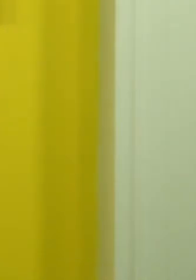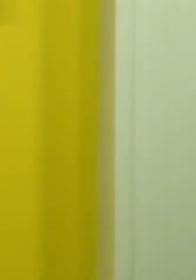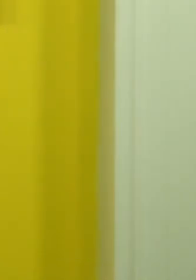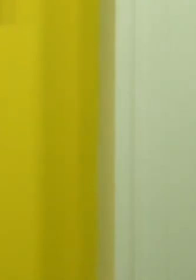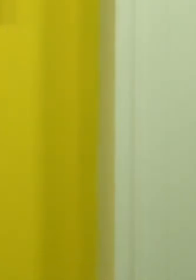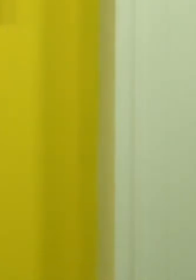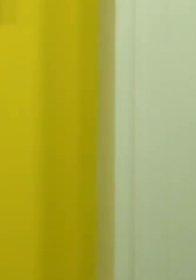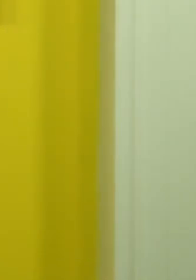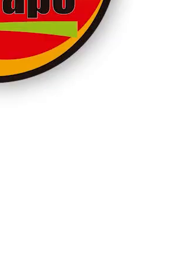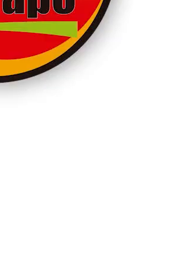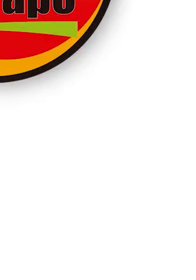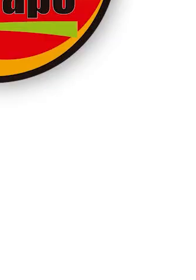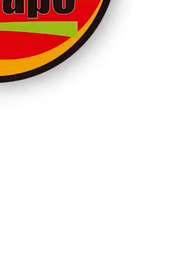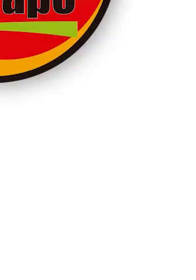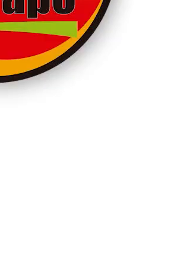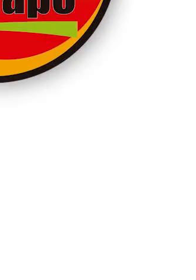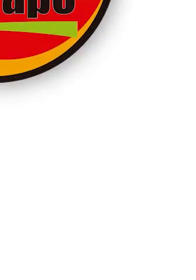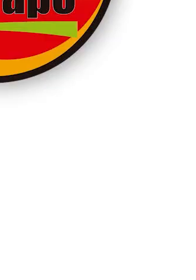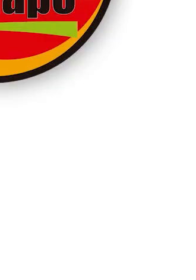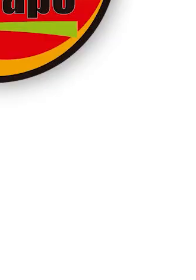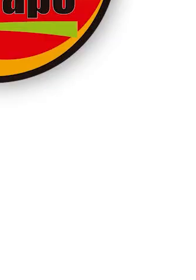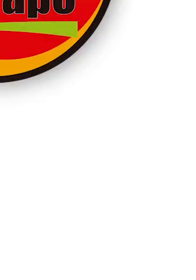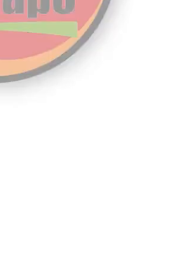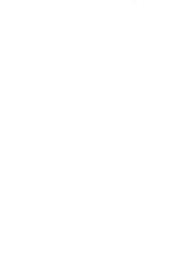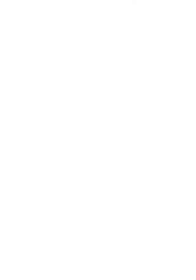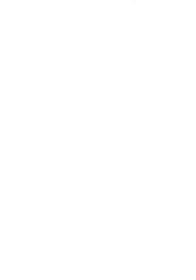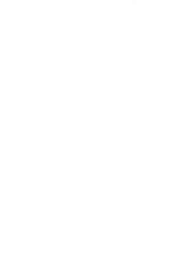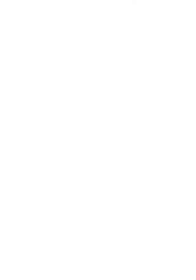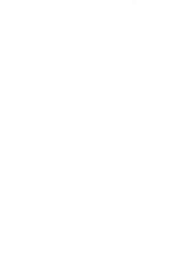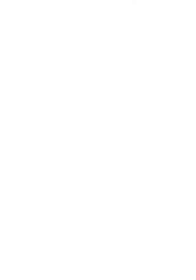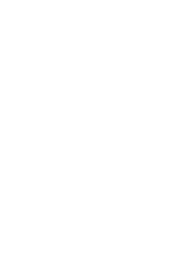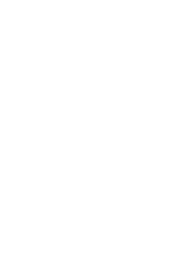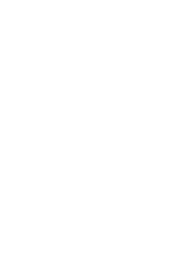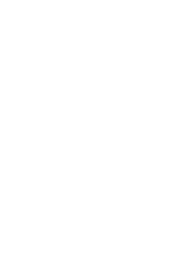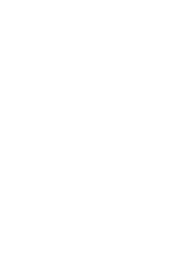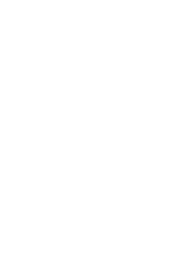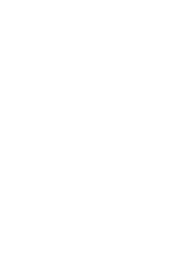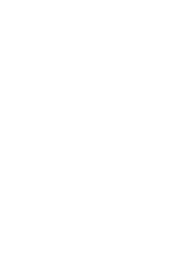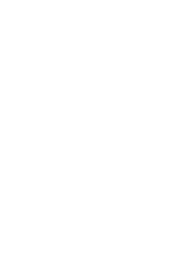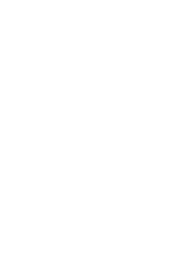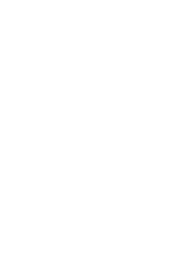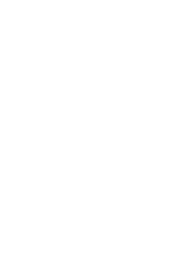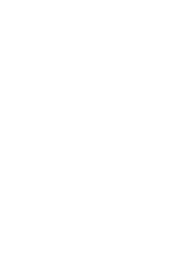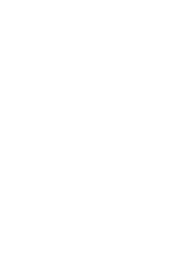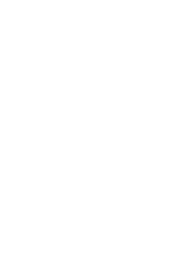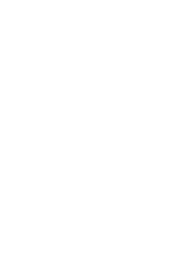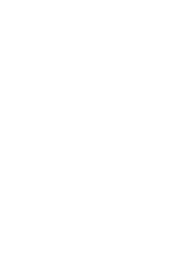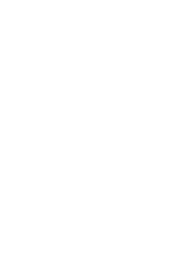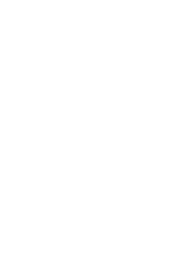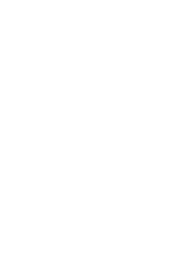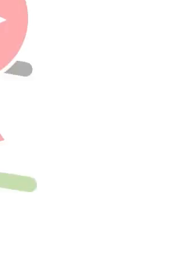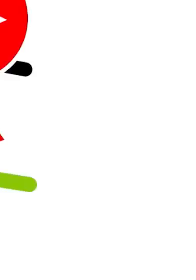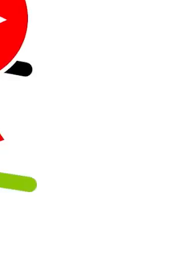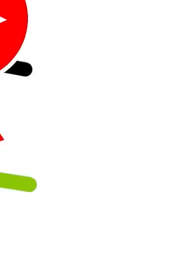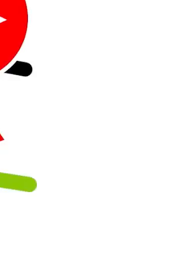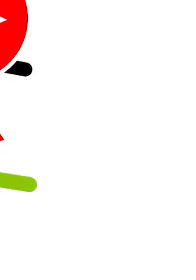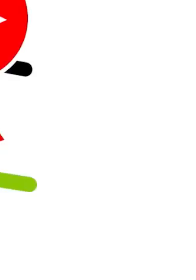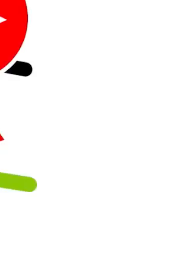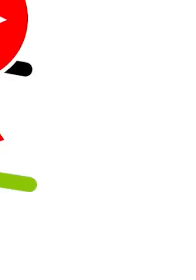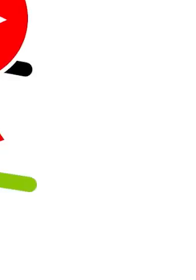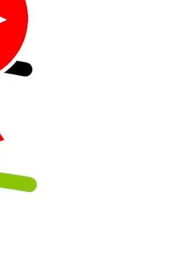tardes. La ilustre Municipalidad de Copiapó y Holbert Televisión presentaron